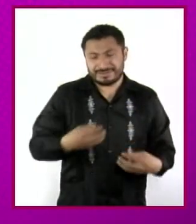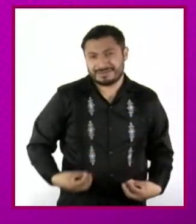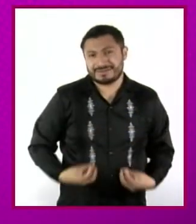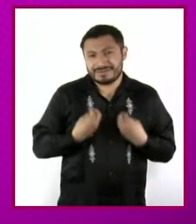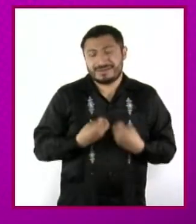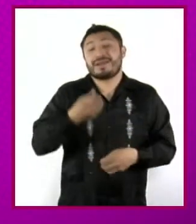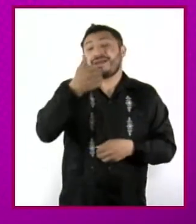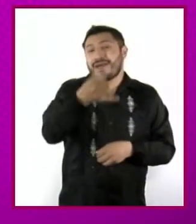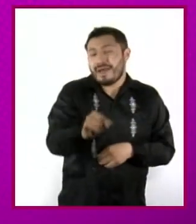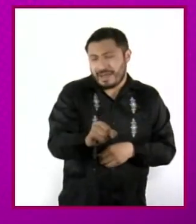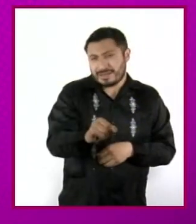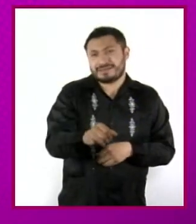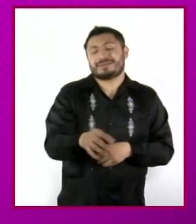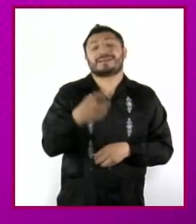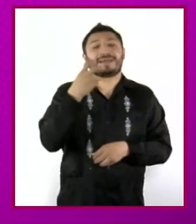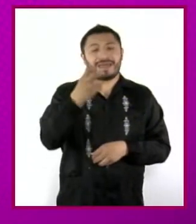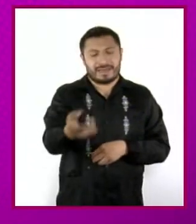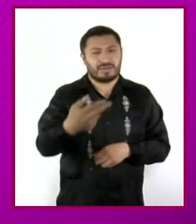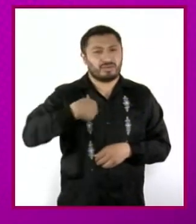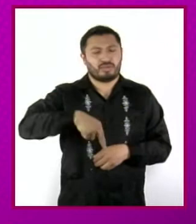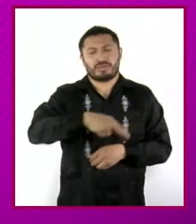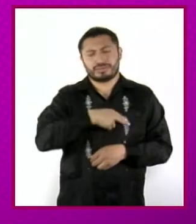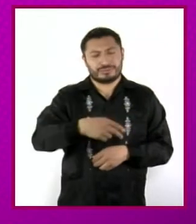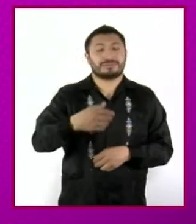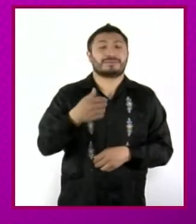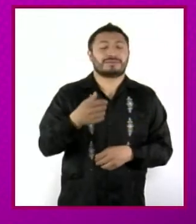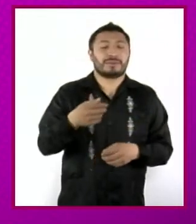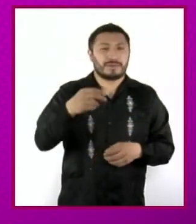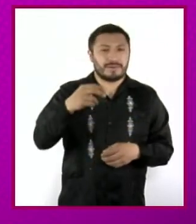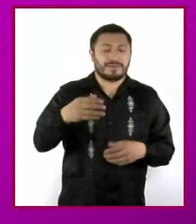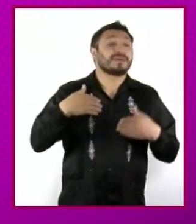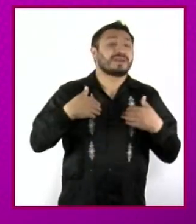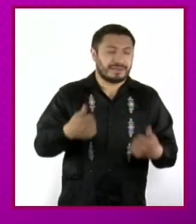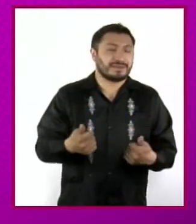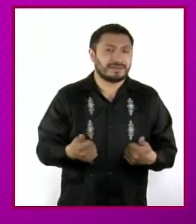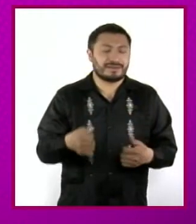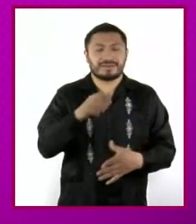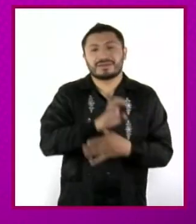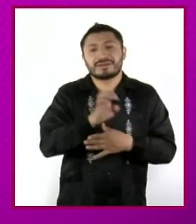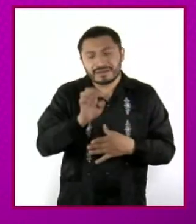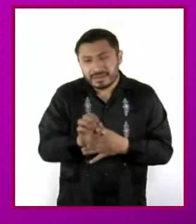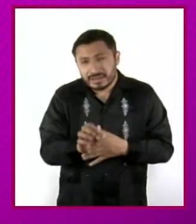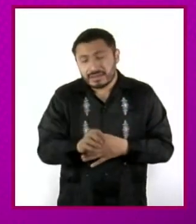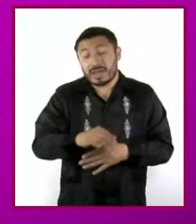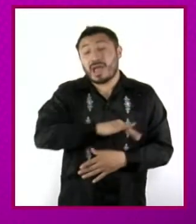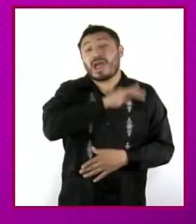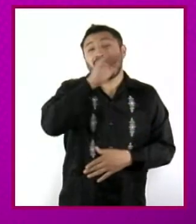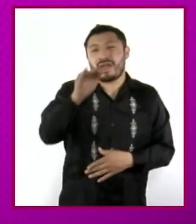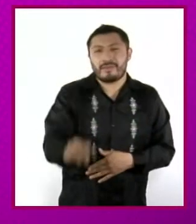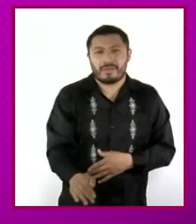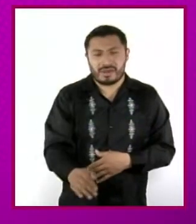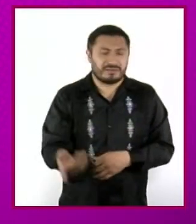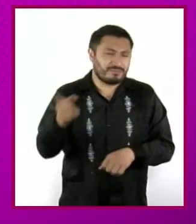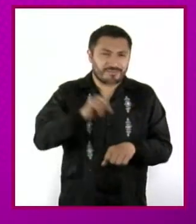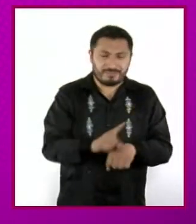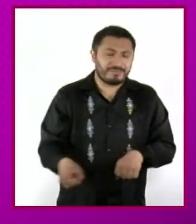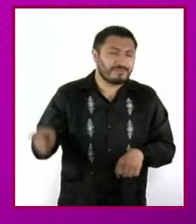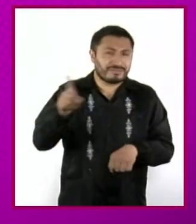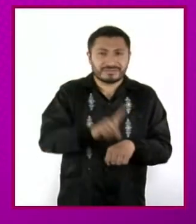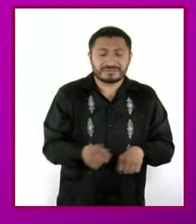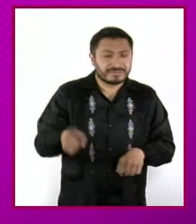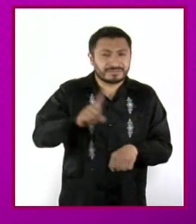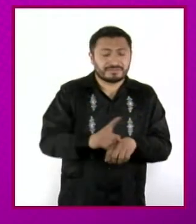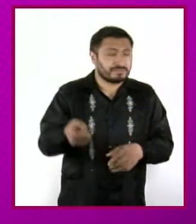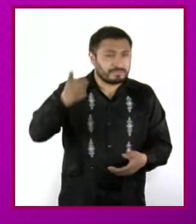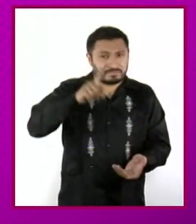es lo que podemos ver siempre. Entonces, la muerte está todos los días acompañándonos